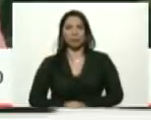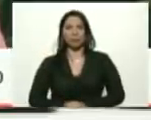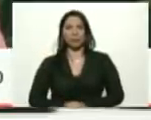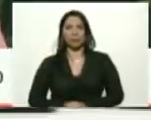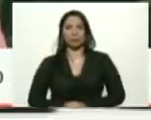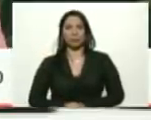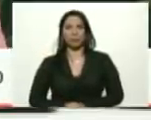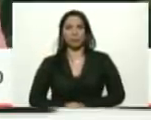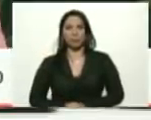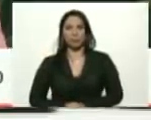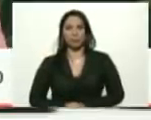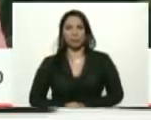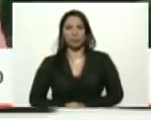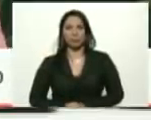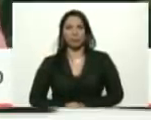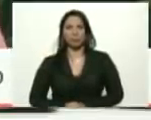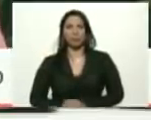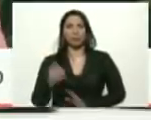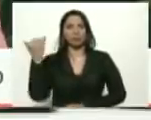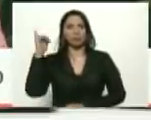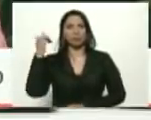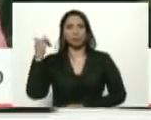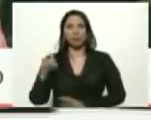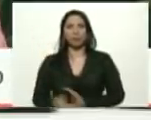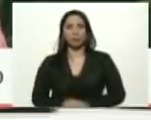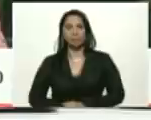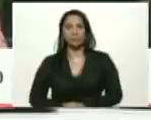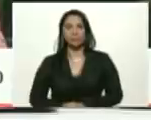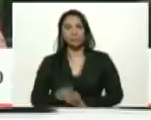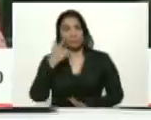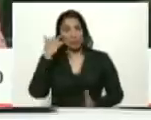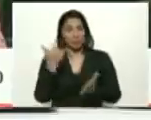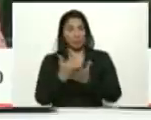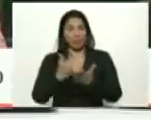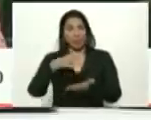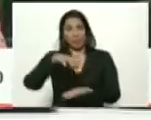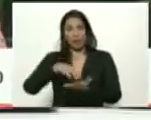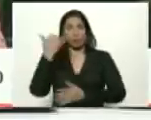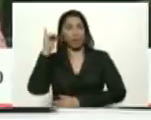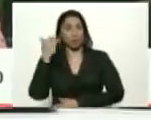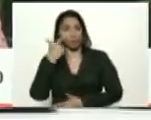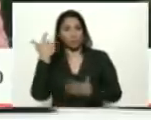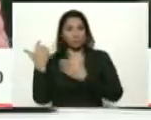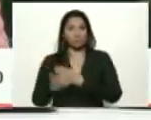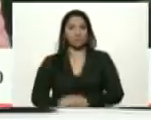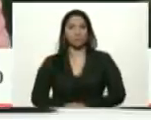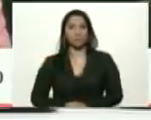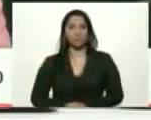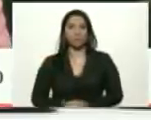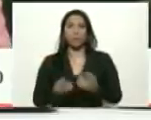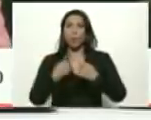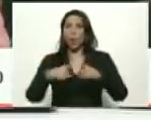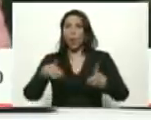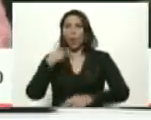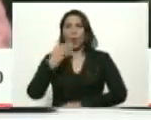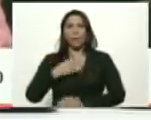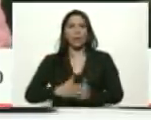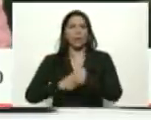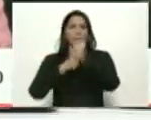día de la tierra, día de la tierra. Vamos a ver en el estado de Yaracuy a este otro joven